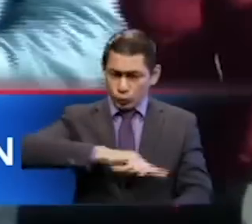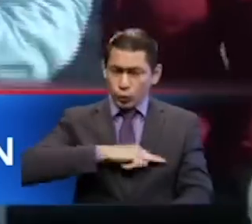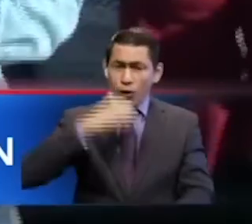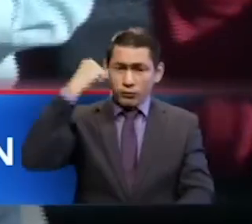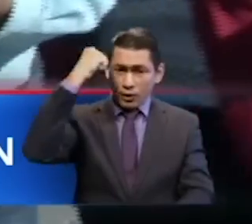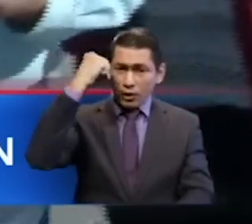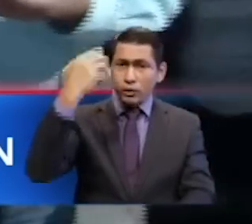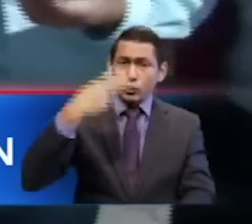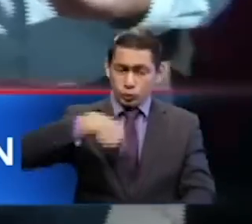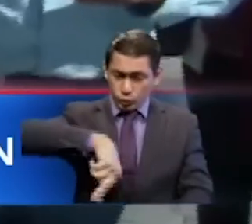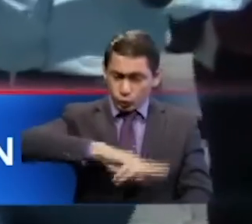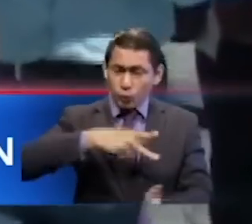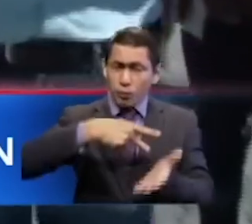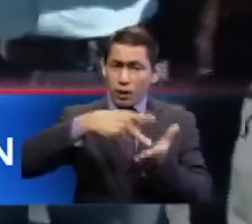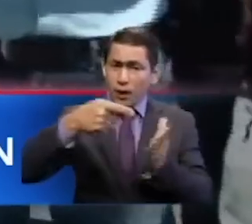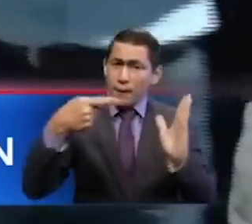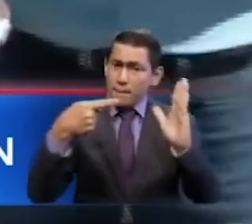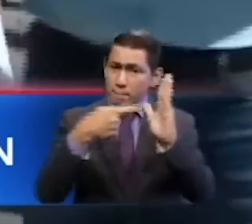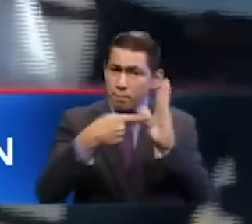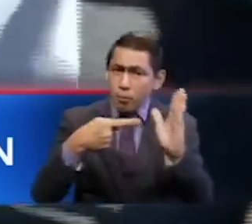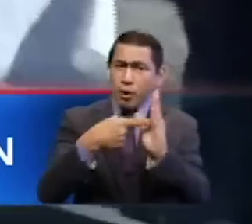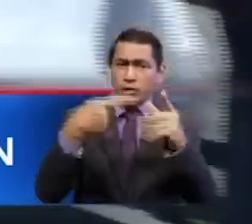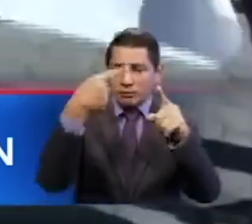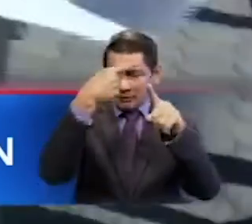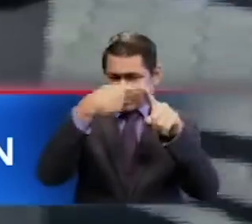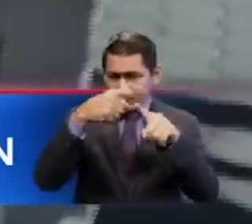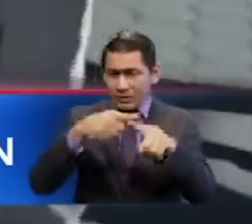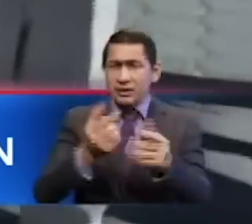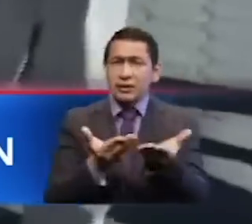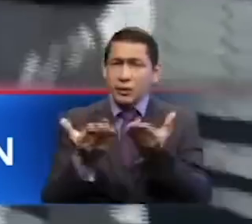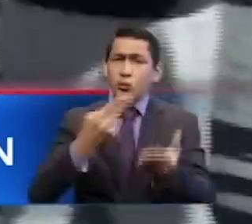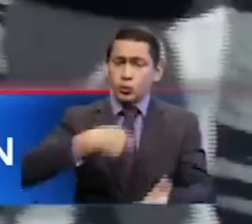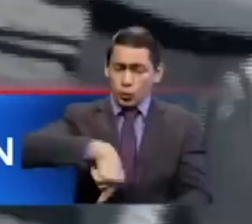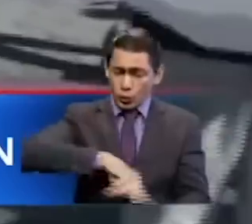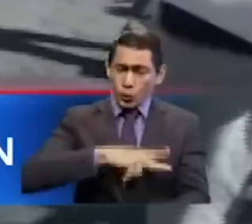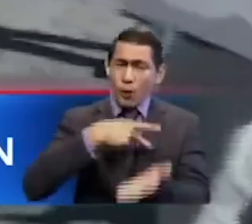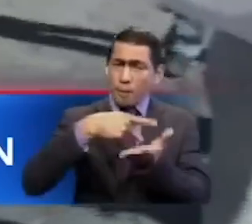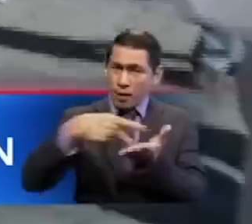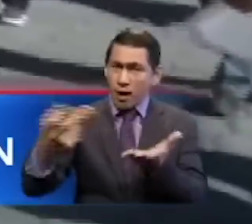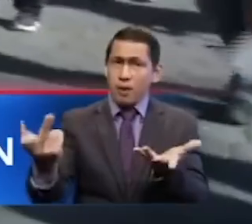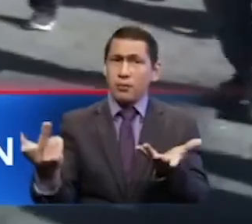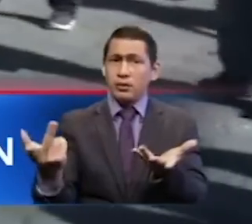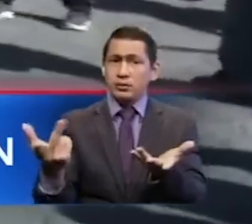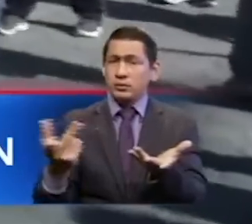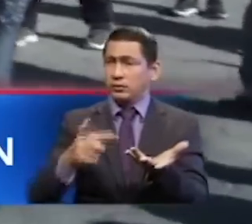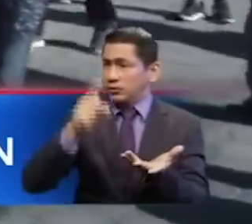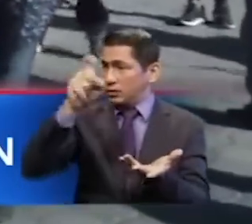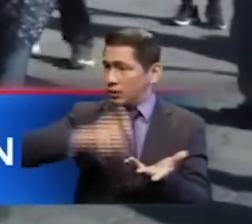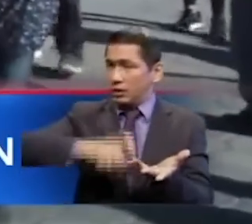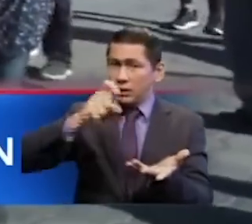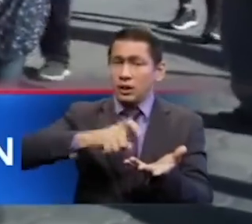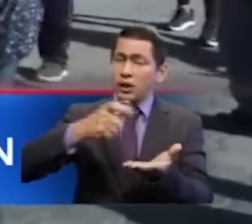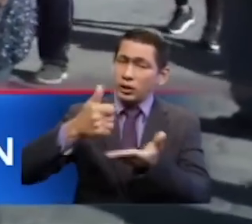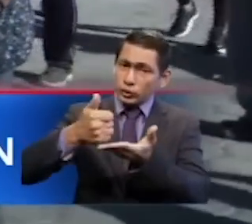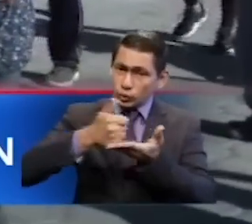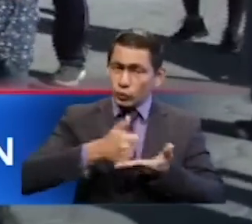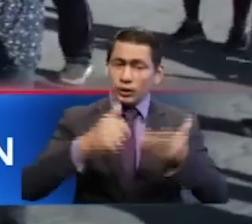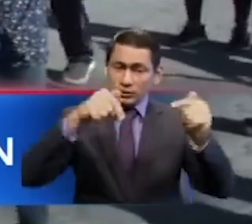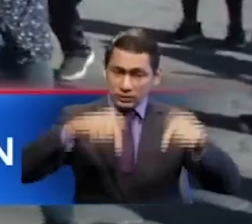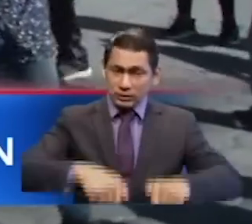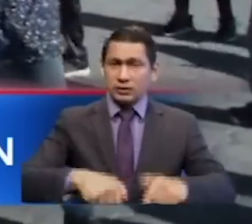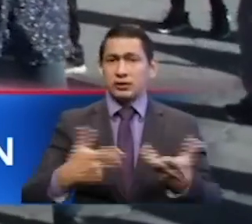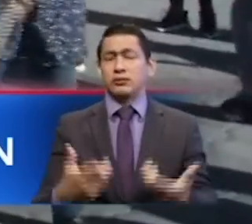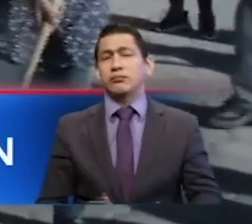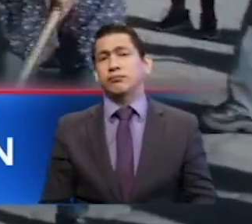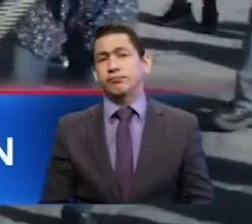impuestos a seguridad, a bomberos y todas las cosas demás, también ser atendidos por en este momento por la